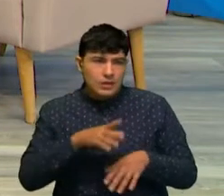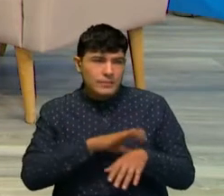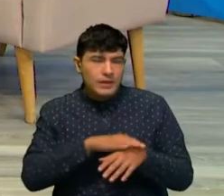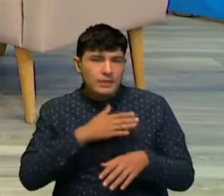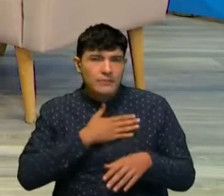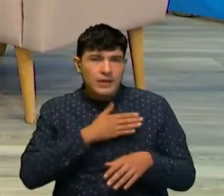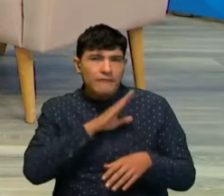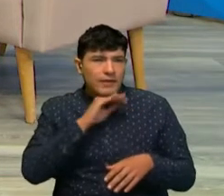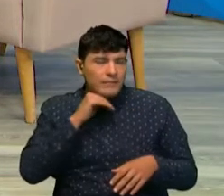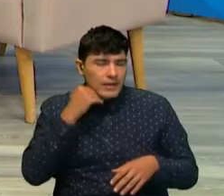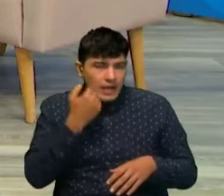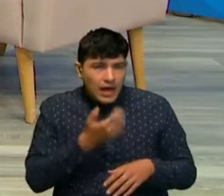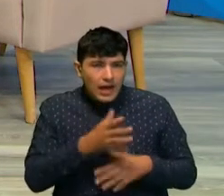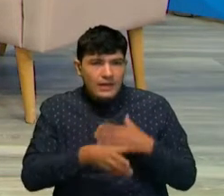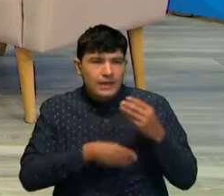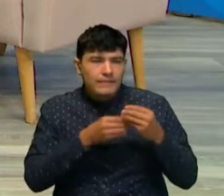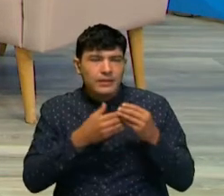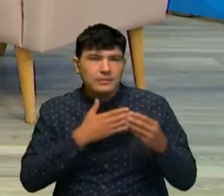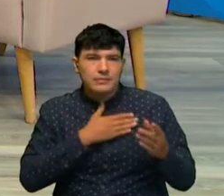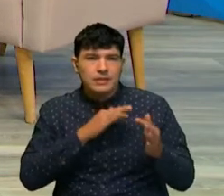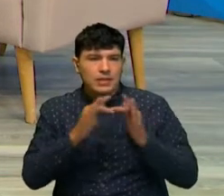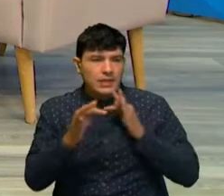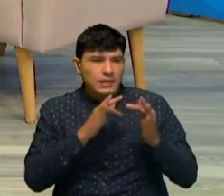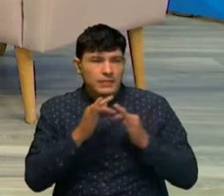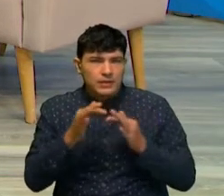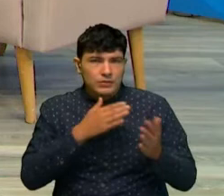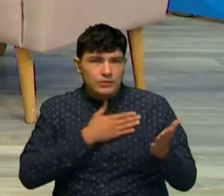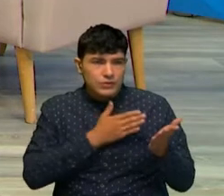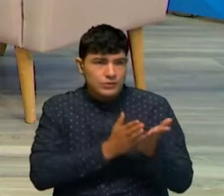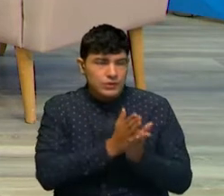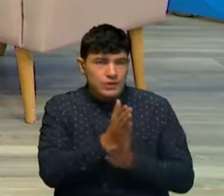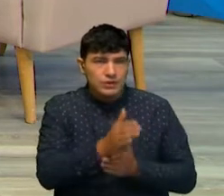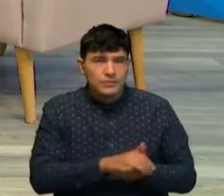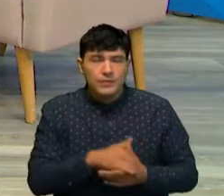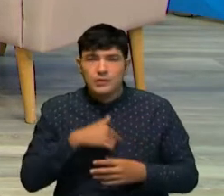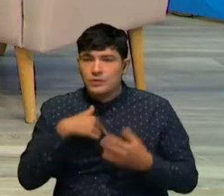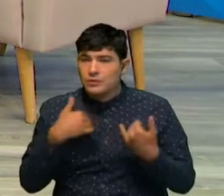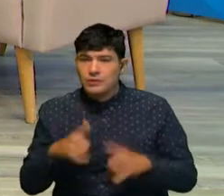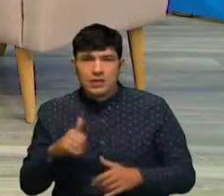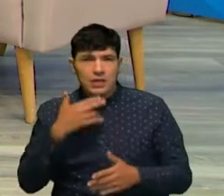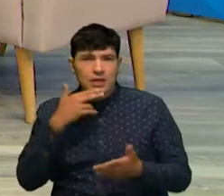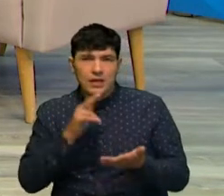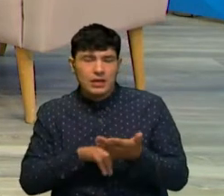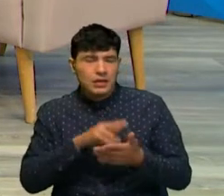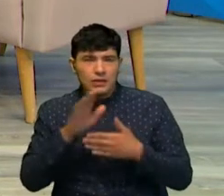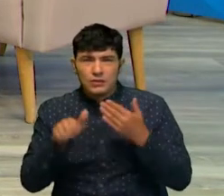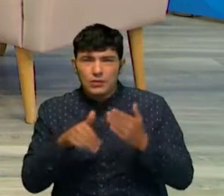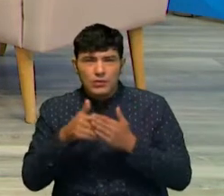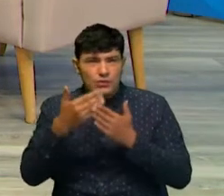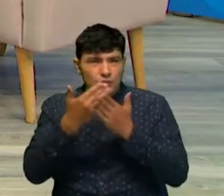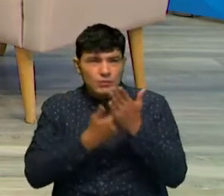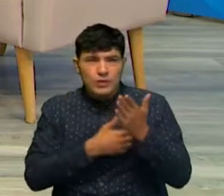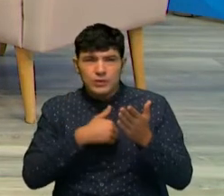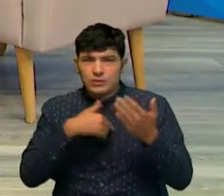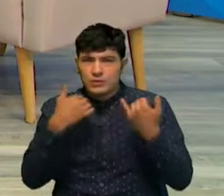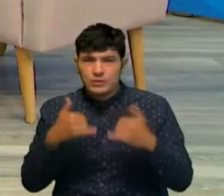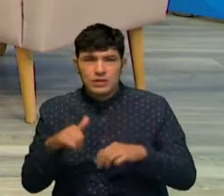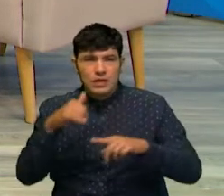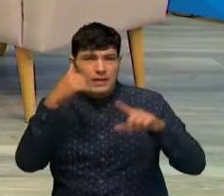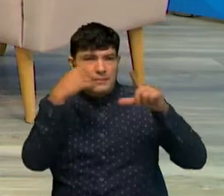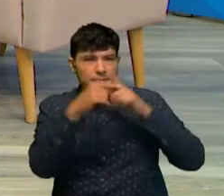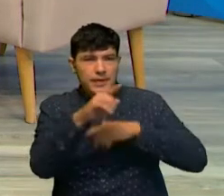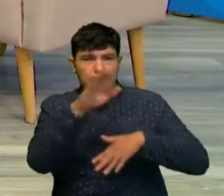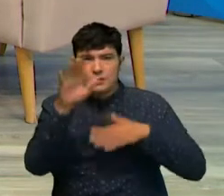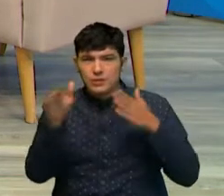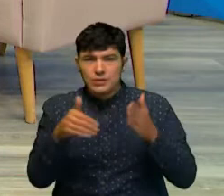que padecía y el tratamiento que se seguía. Yo ya envié todos esos papeles. Con todos los de la